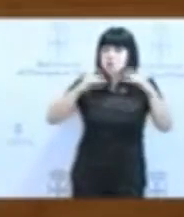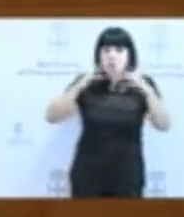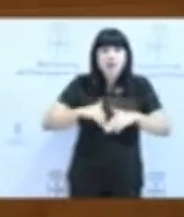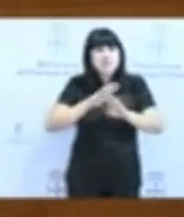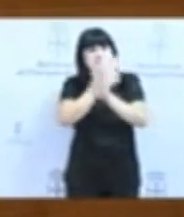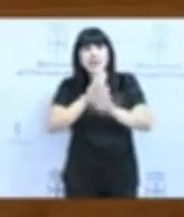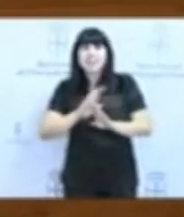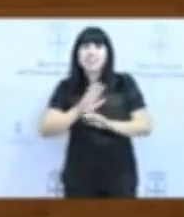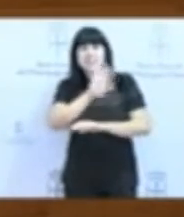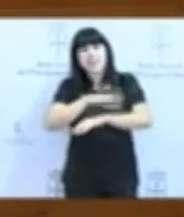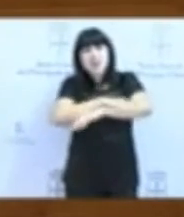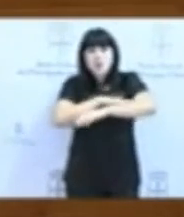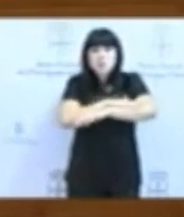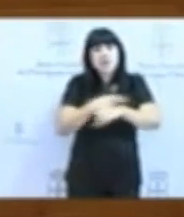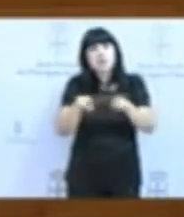gestora.